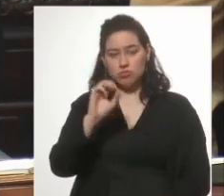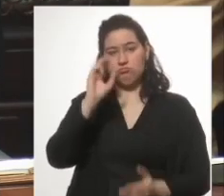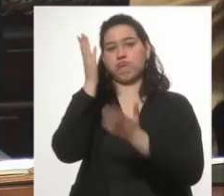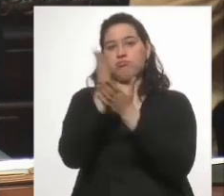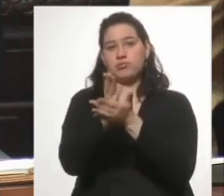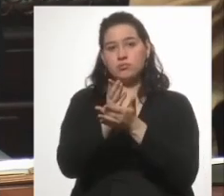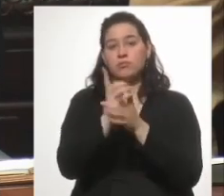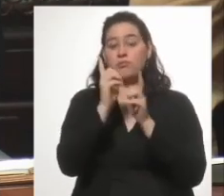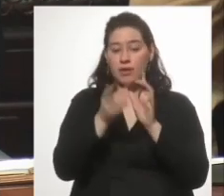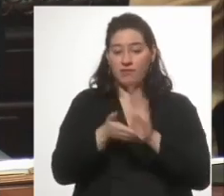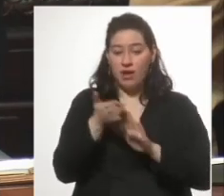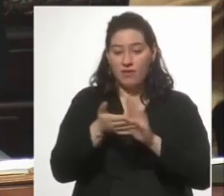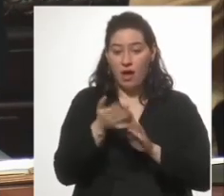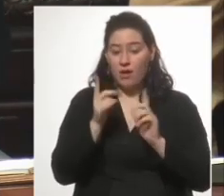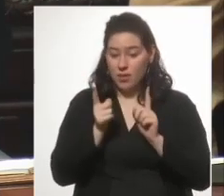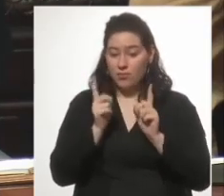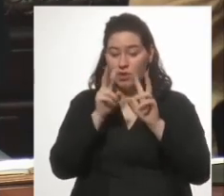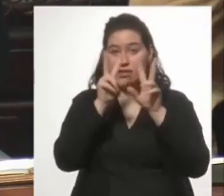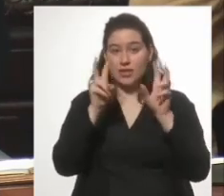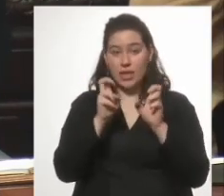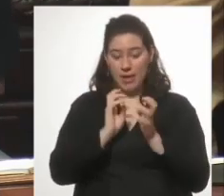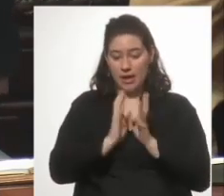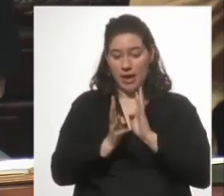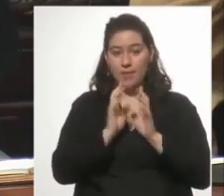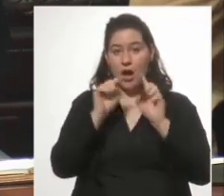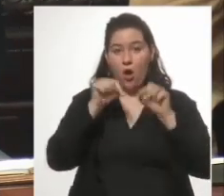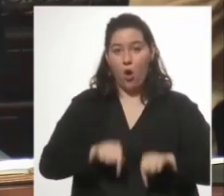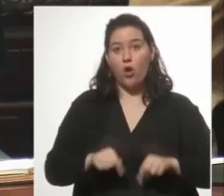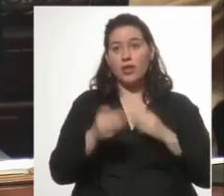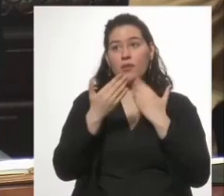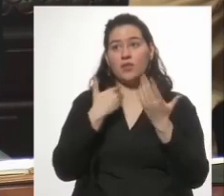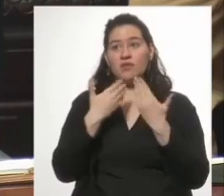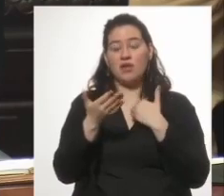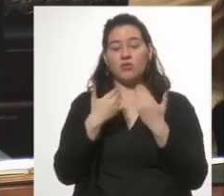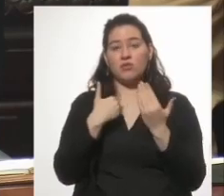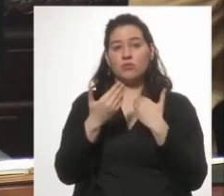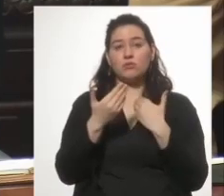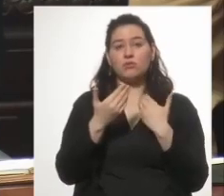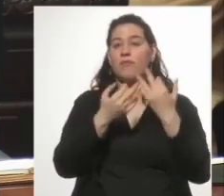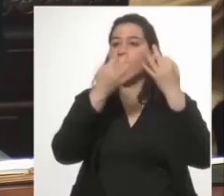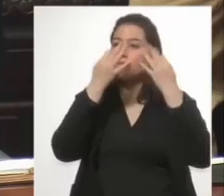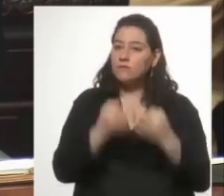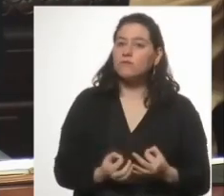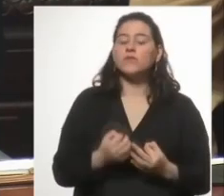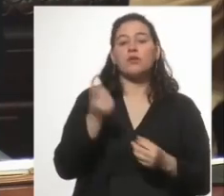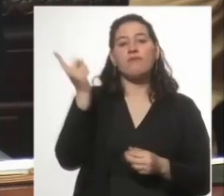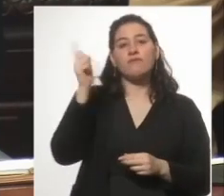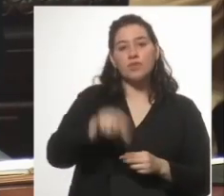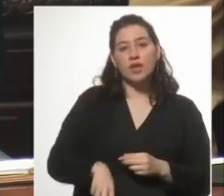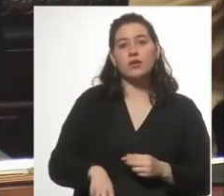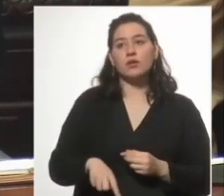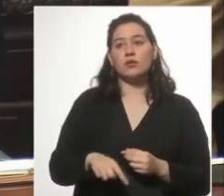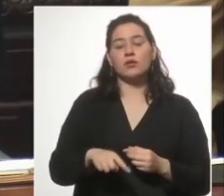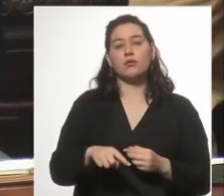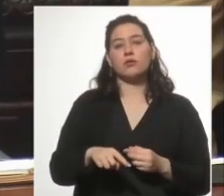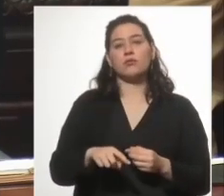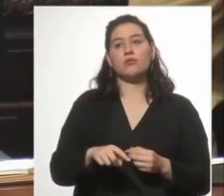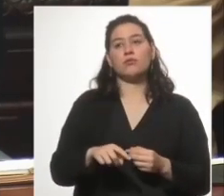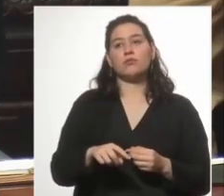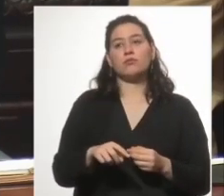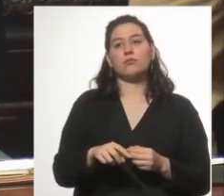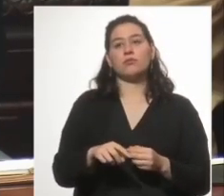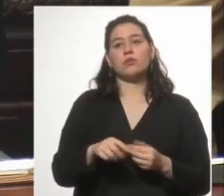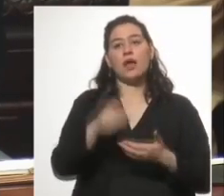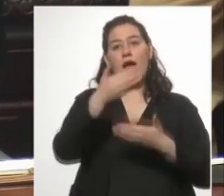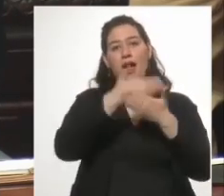tratar el tema en la Cámara, este tema que hoy estamos tratando, surge con gran escándalo lo de